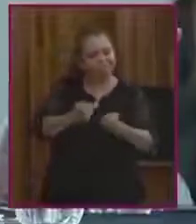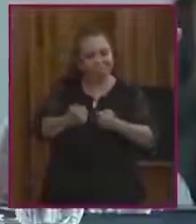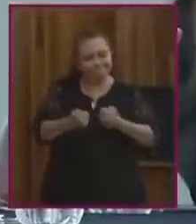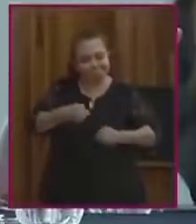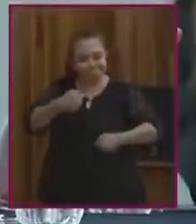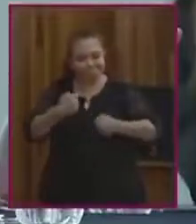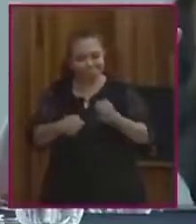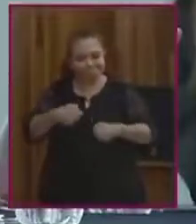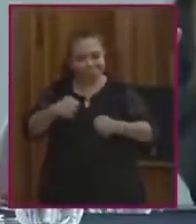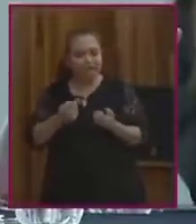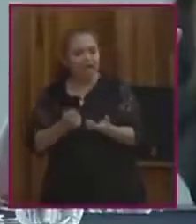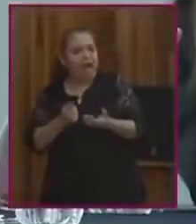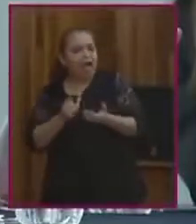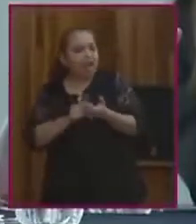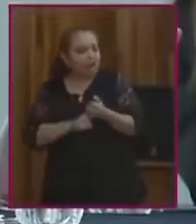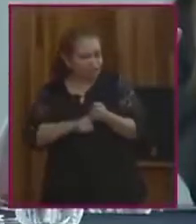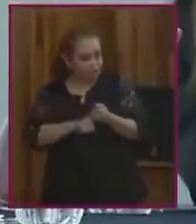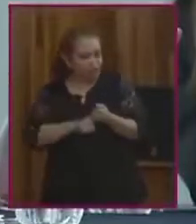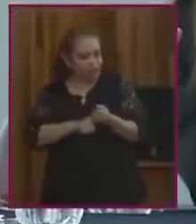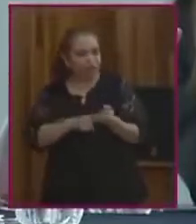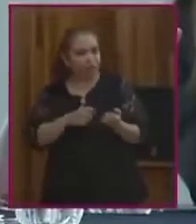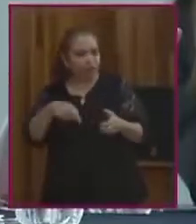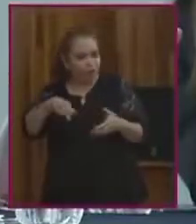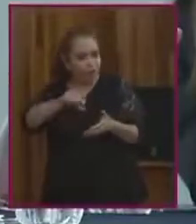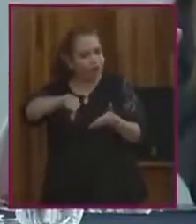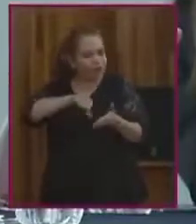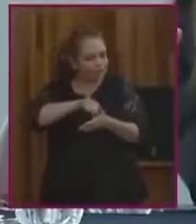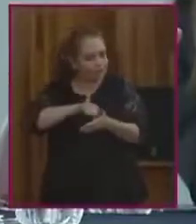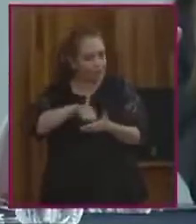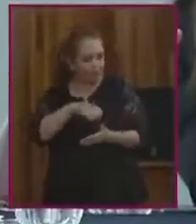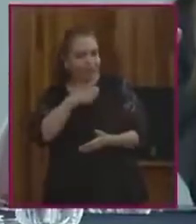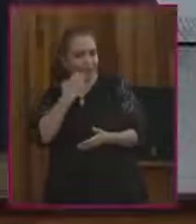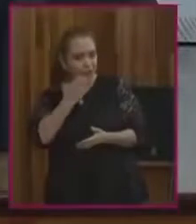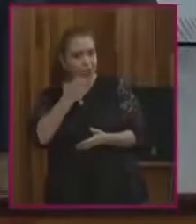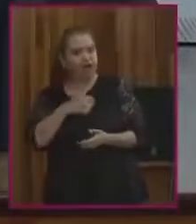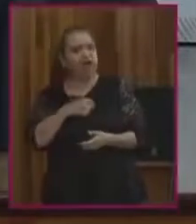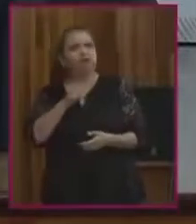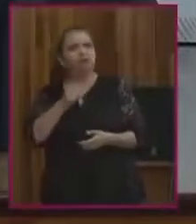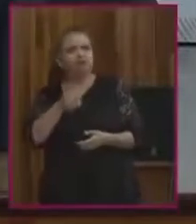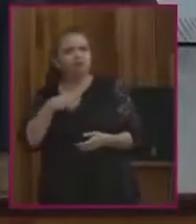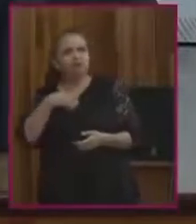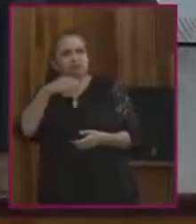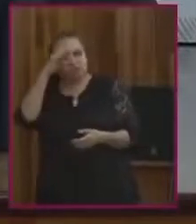el centro. La doctora Dussel ya hablaba sobre esta posibilidad